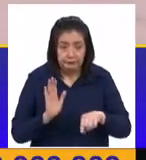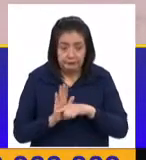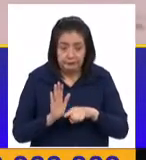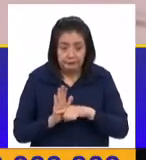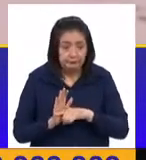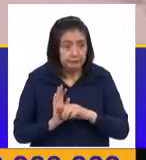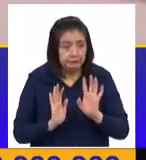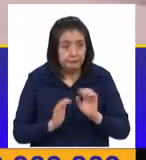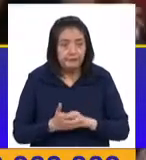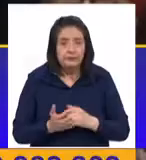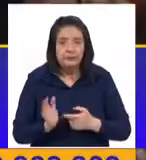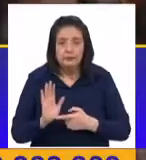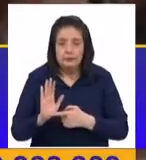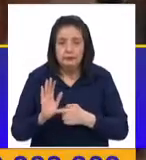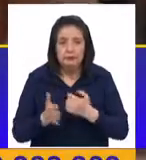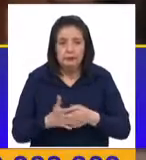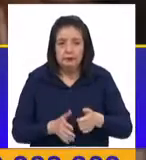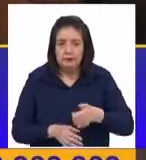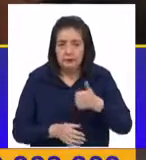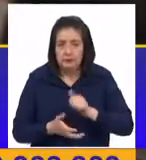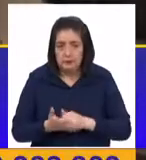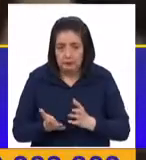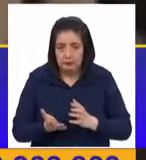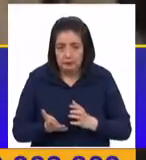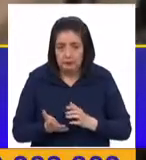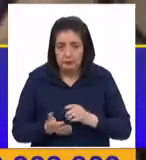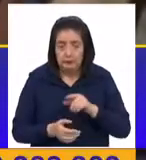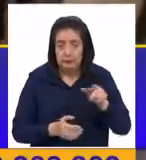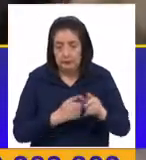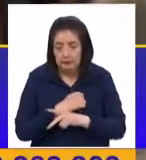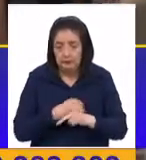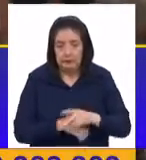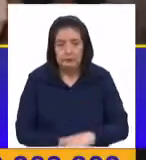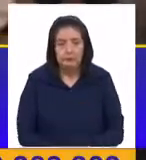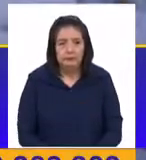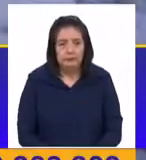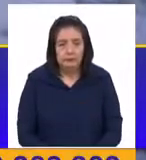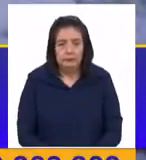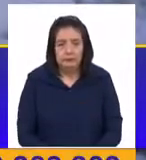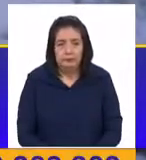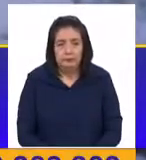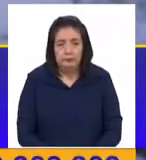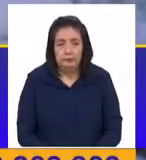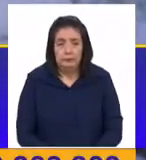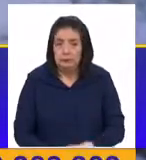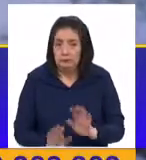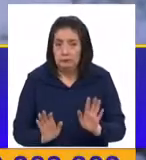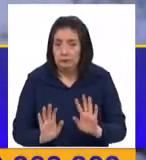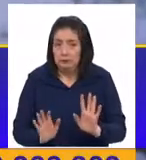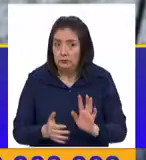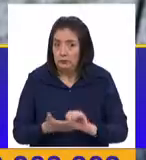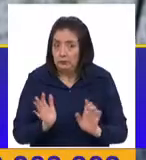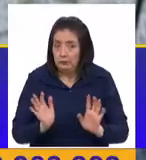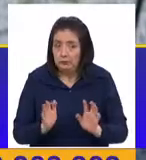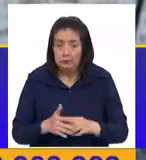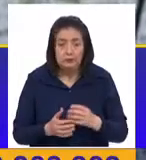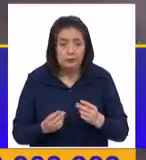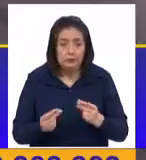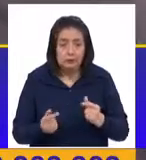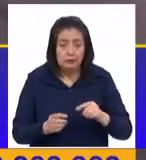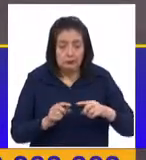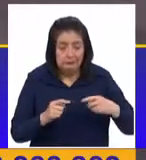negativo, deberán presentarlo ante las autoridades migratorias del país. No tendrán validez los test